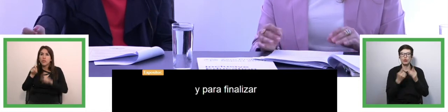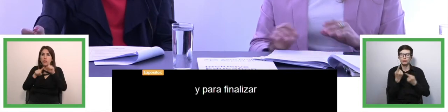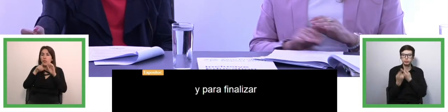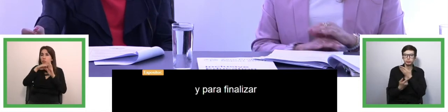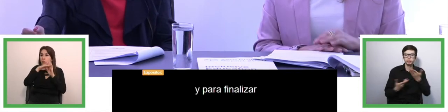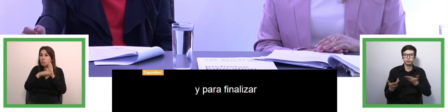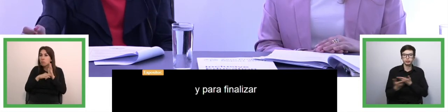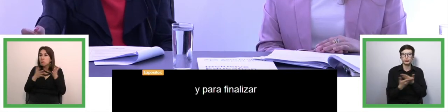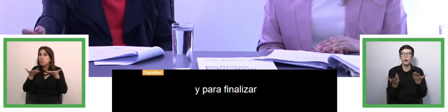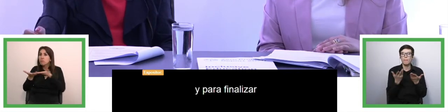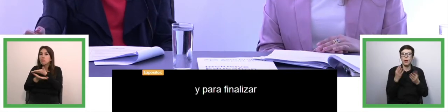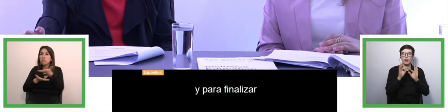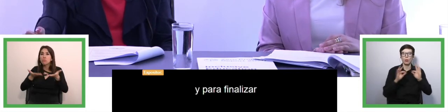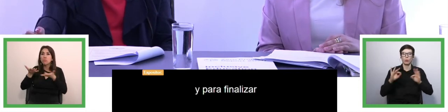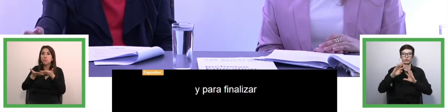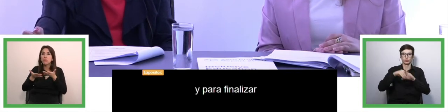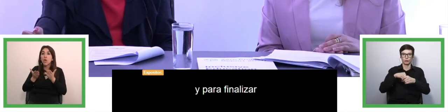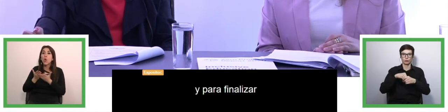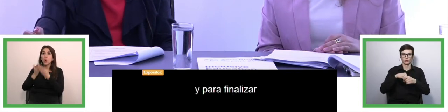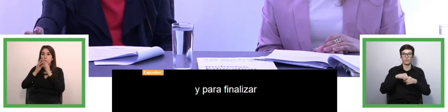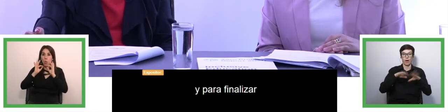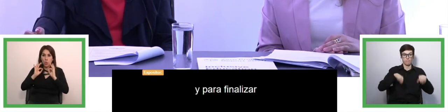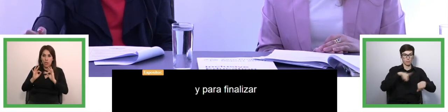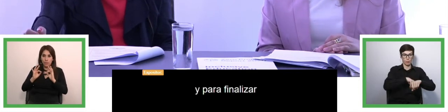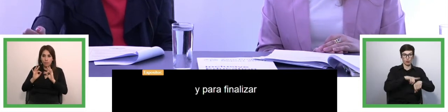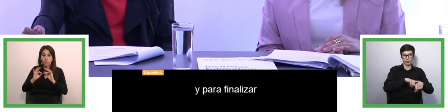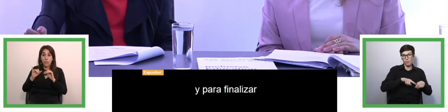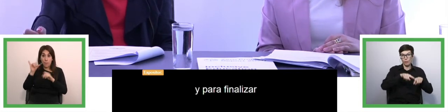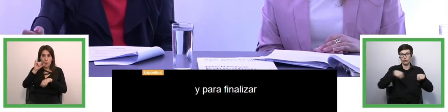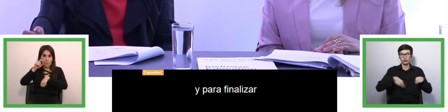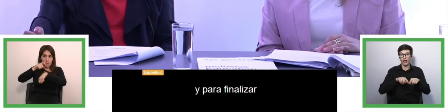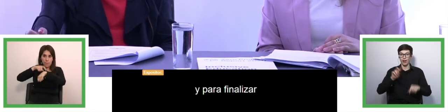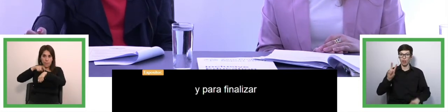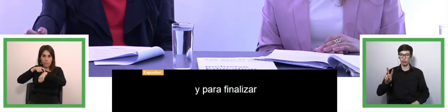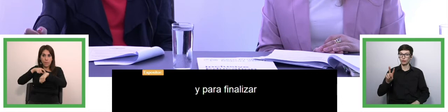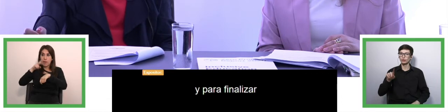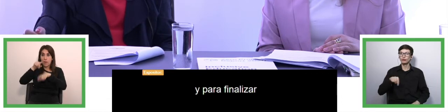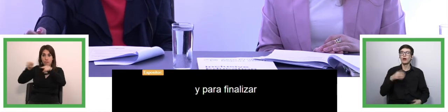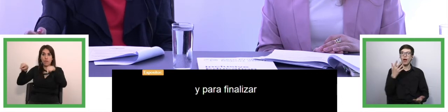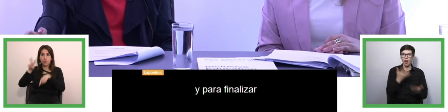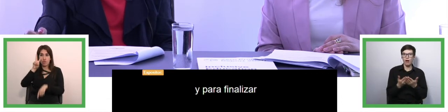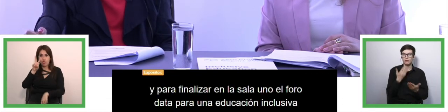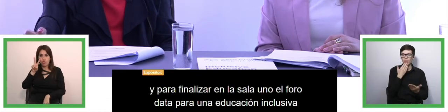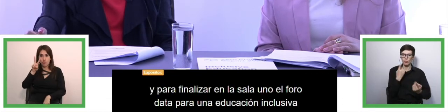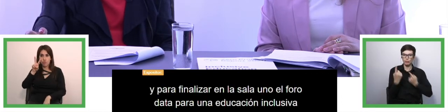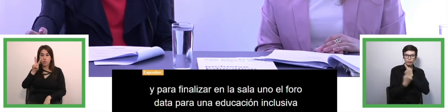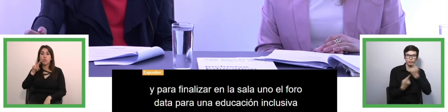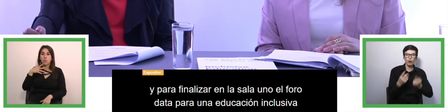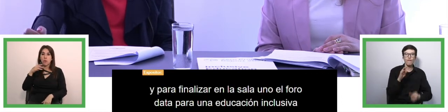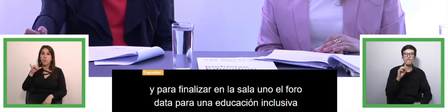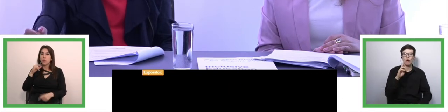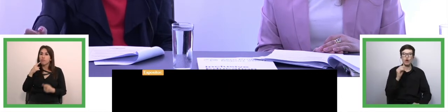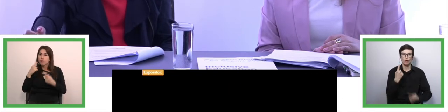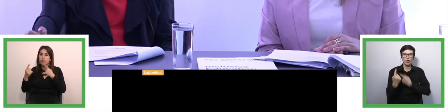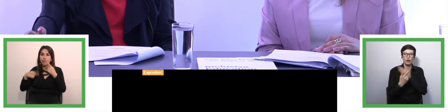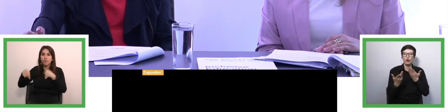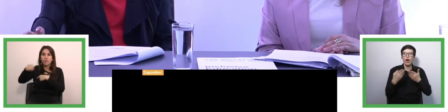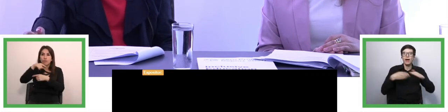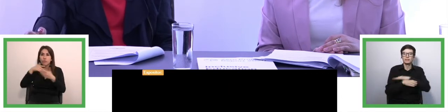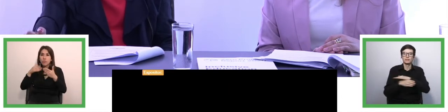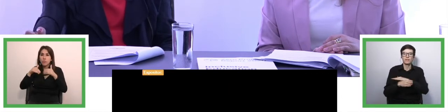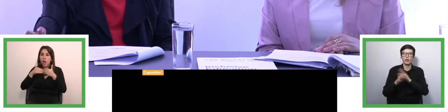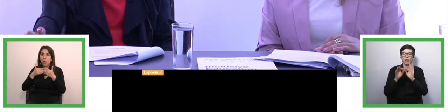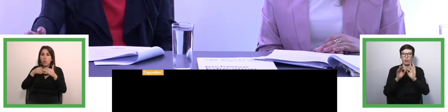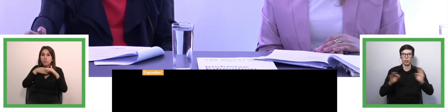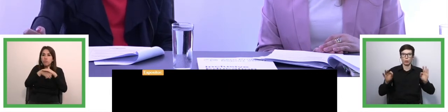paralela, en la sala 2 tendremos un interesante foro sobre accesibilidad en la educación y luego una